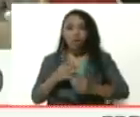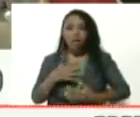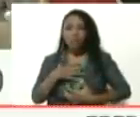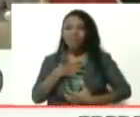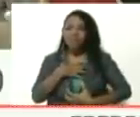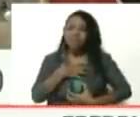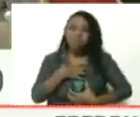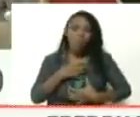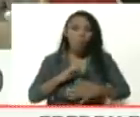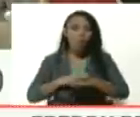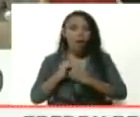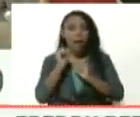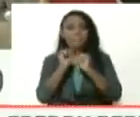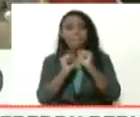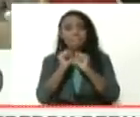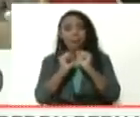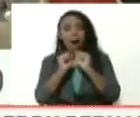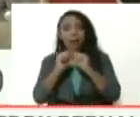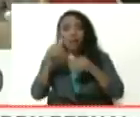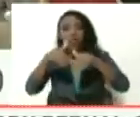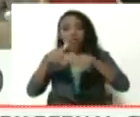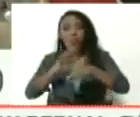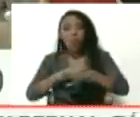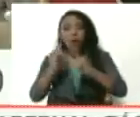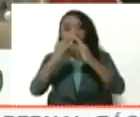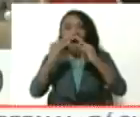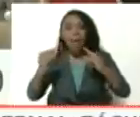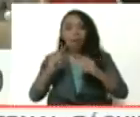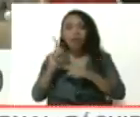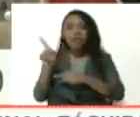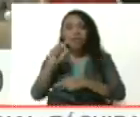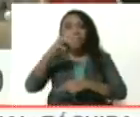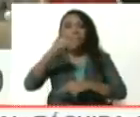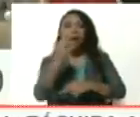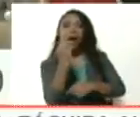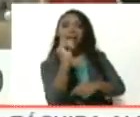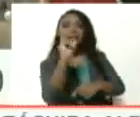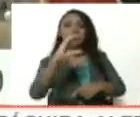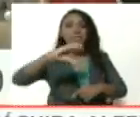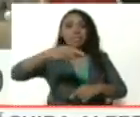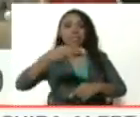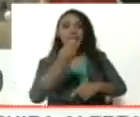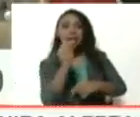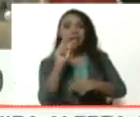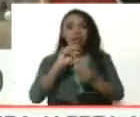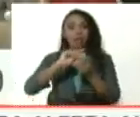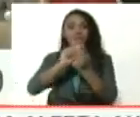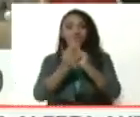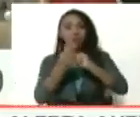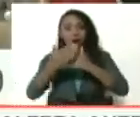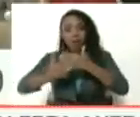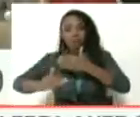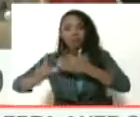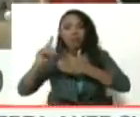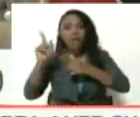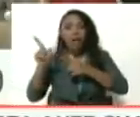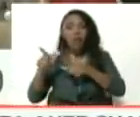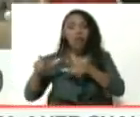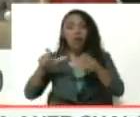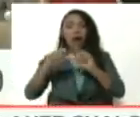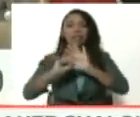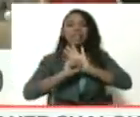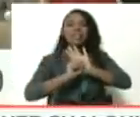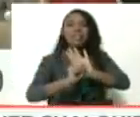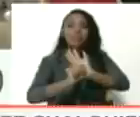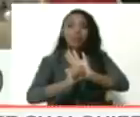son las máquinas de votación, porque el galpón de Mariches se convirtió a lo largo de los años en un gran símbolo